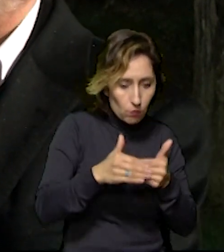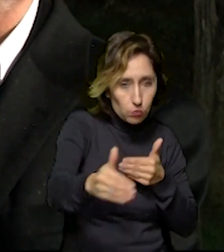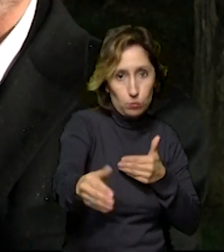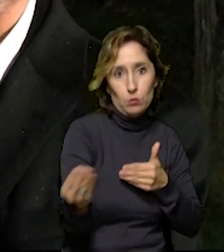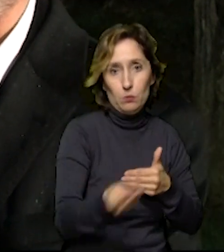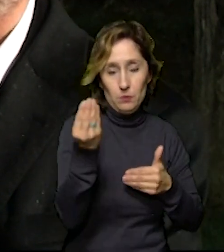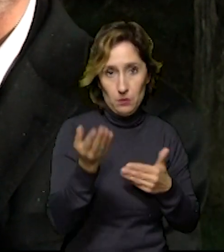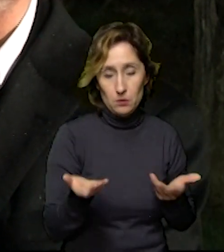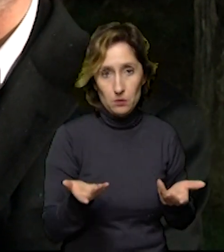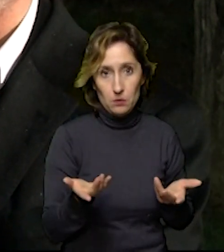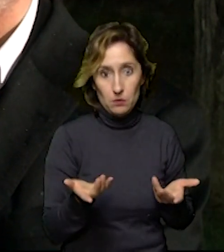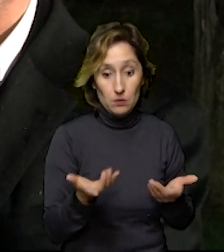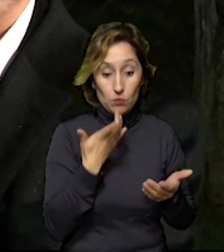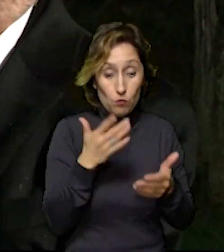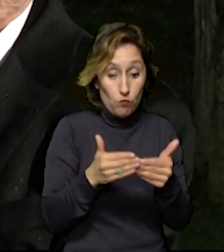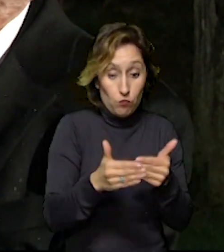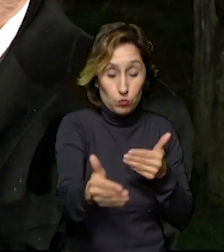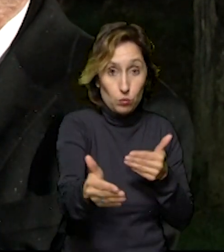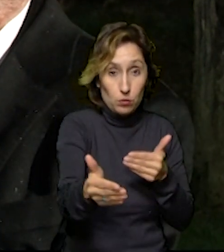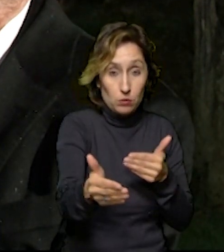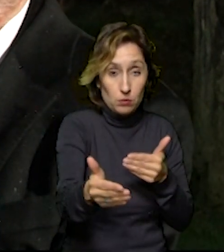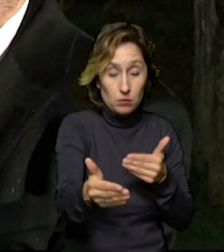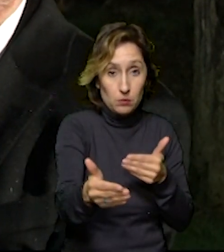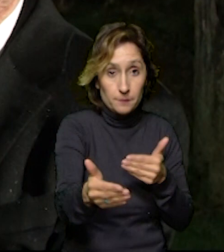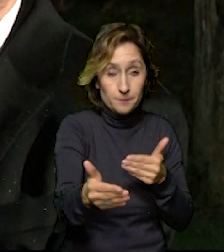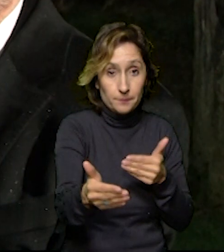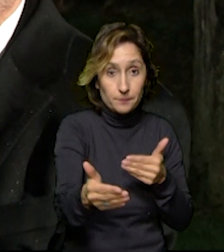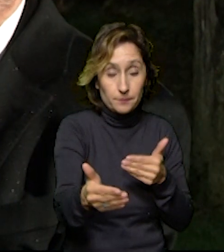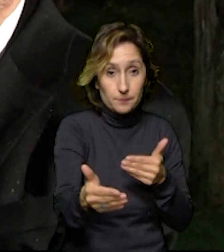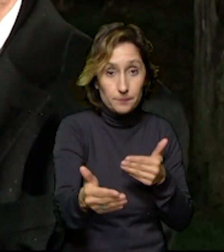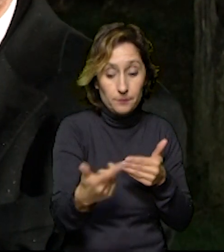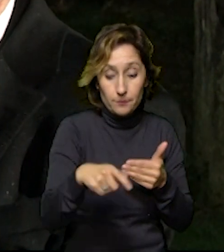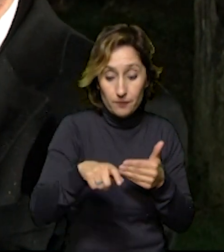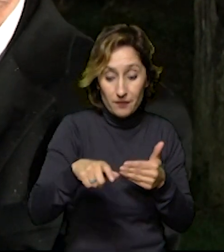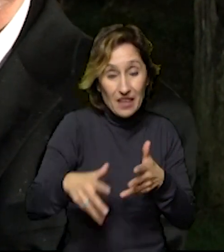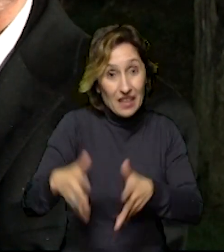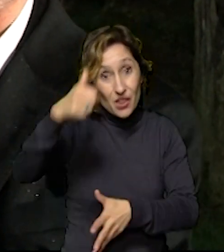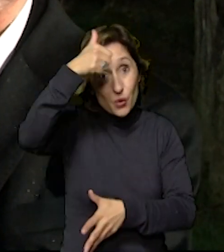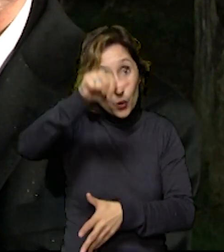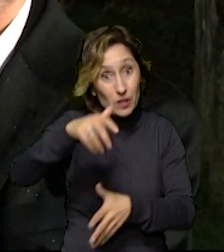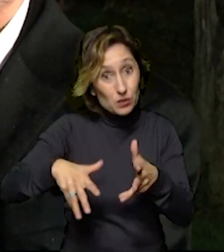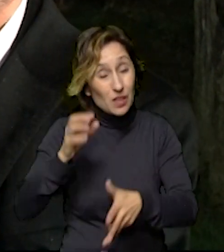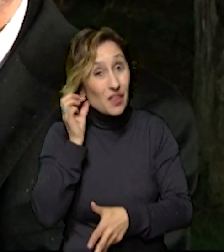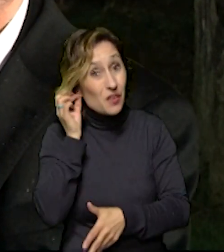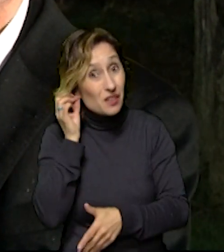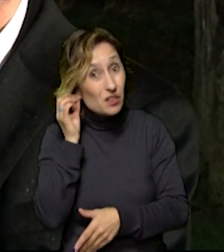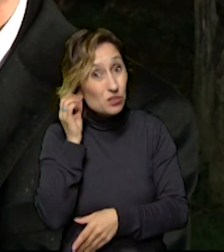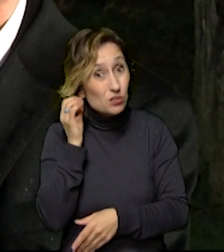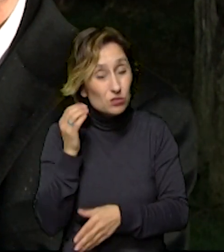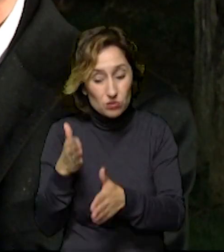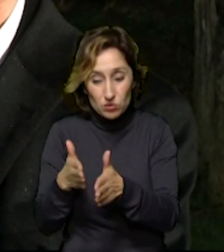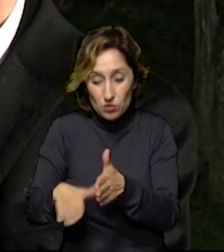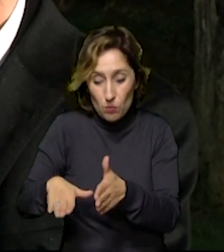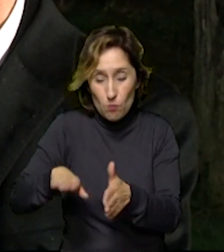no podemos hacer un país hacia el futuro con ciudadanos, ciudadanas en fosas